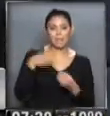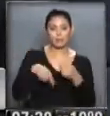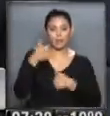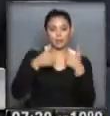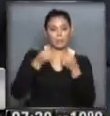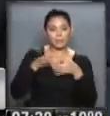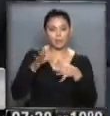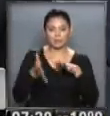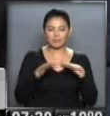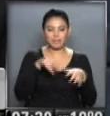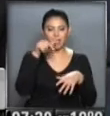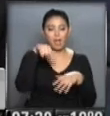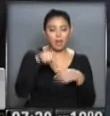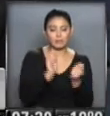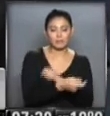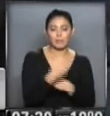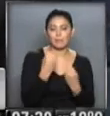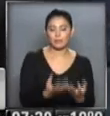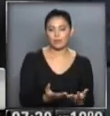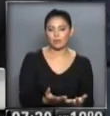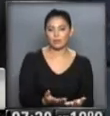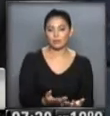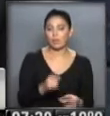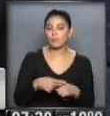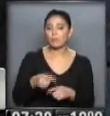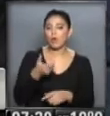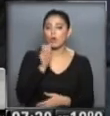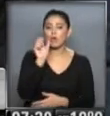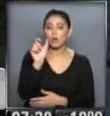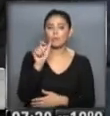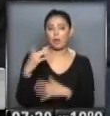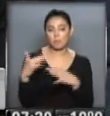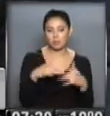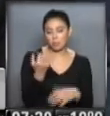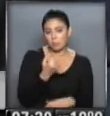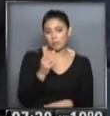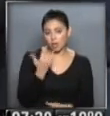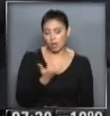campeonato. Y en la Copa creo que hicimos partidos muy aceptables, ¿no?